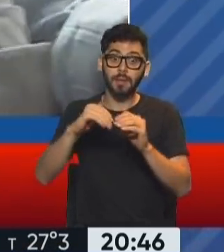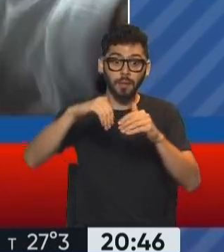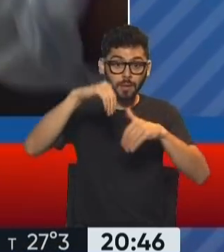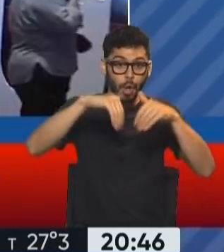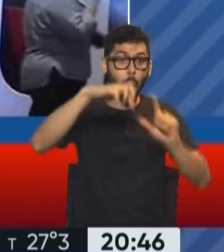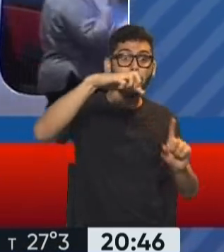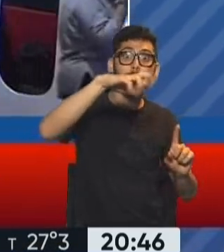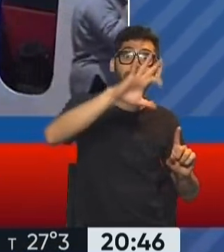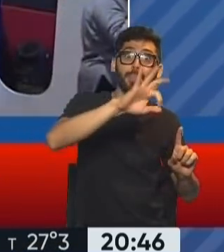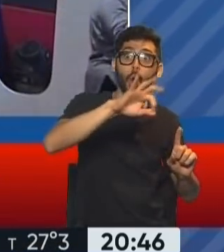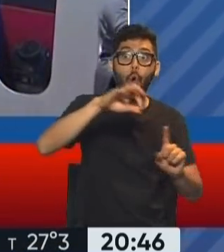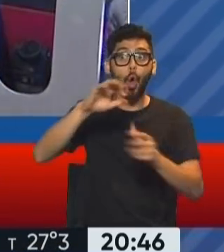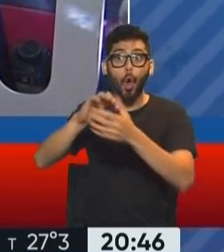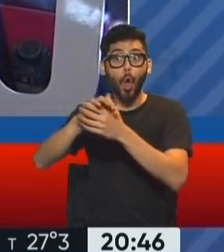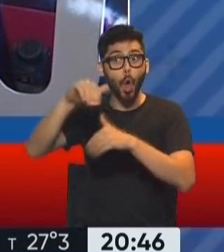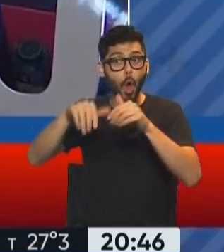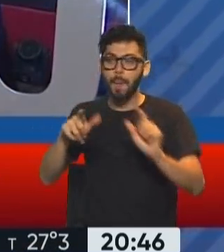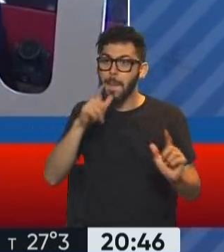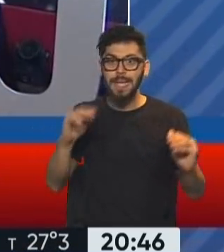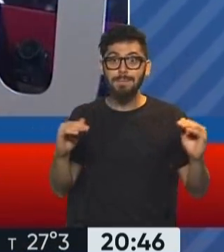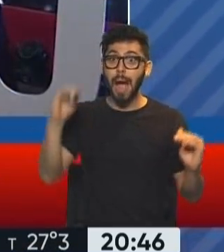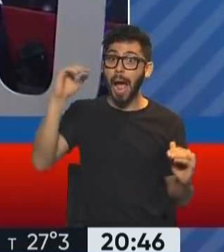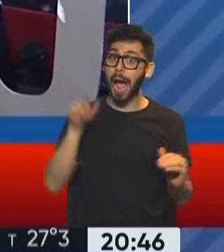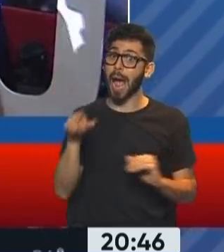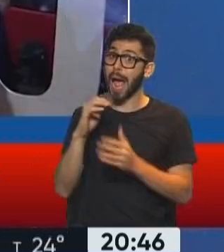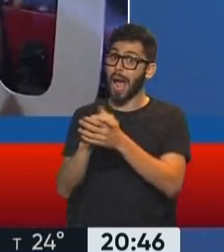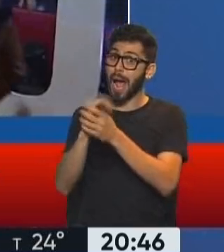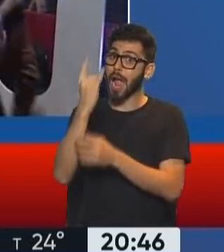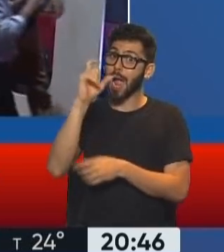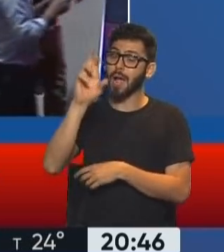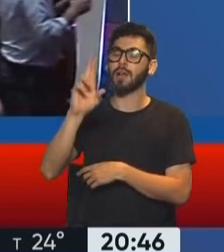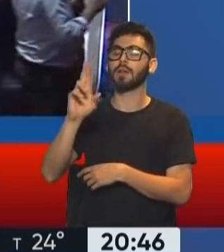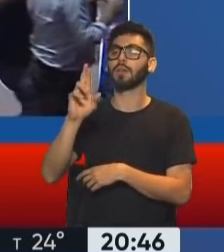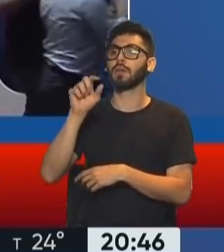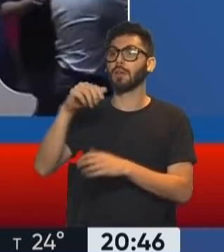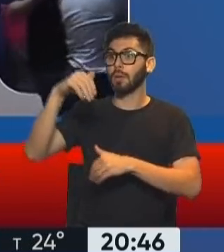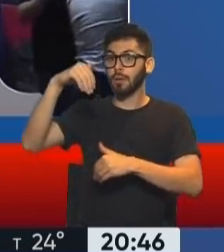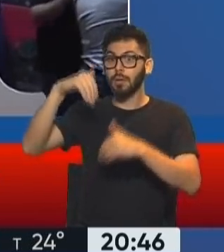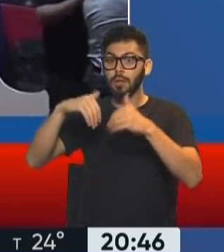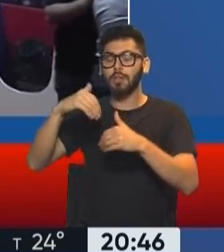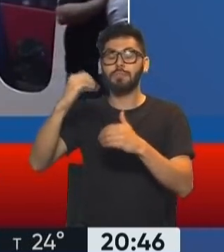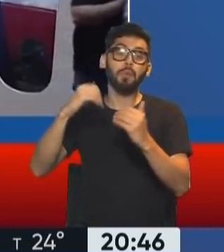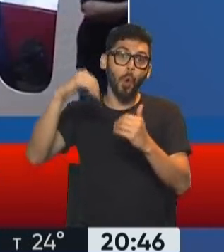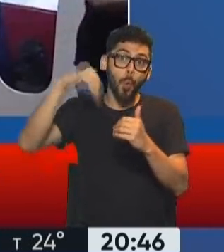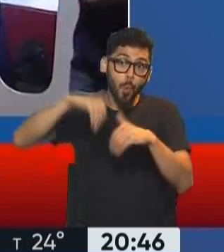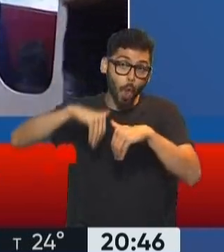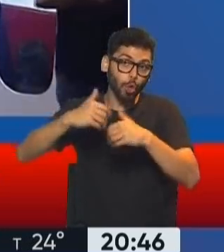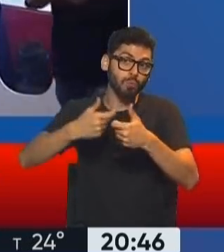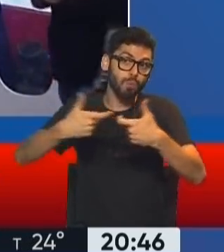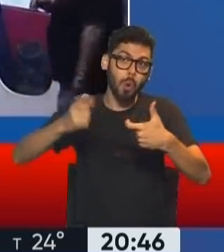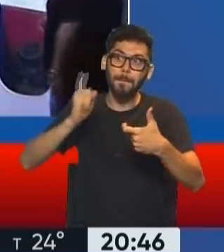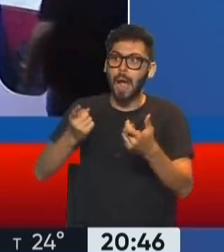que el PRO en esta última elección. Adquirieron un volumen no solo de votos, sino